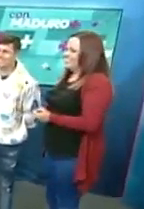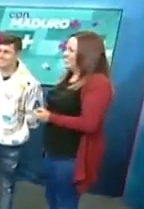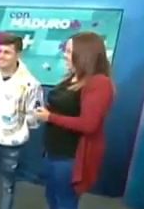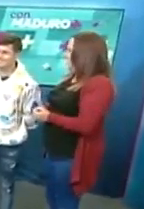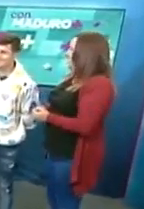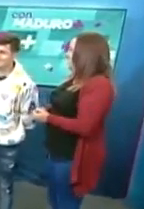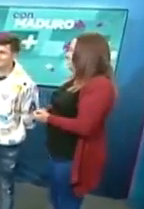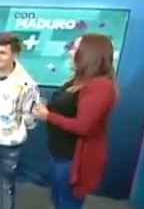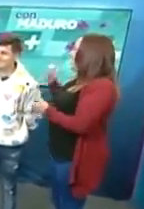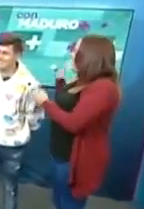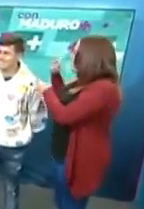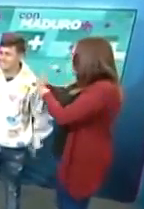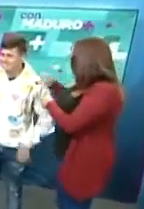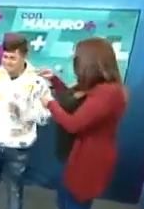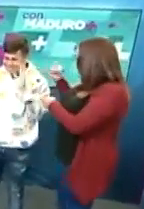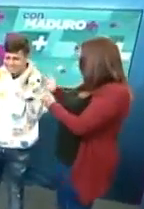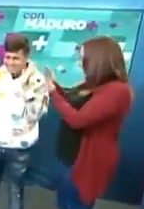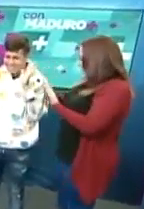arquitectos en el país.